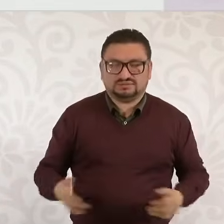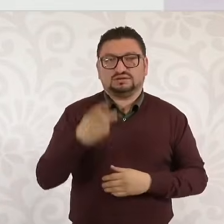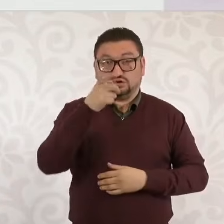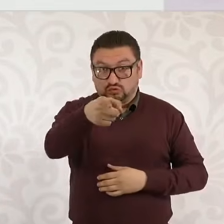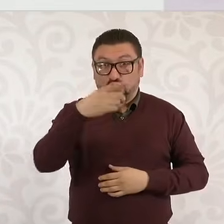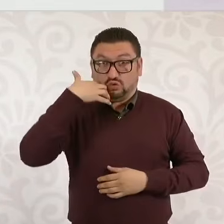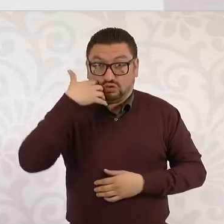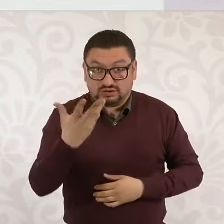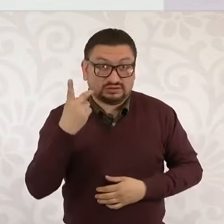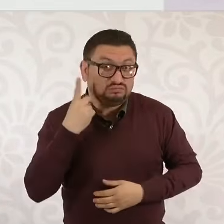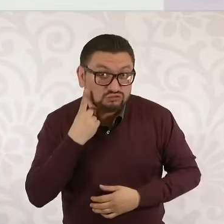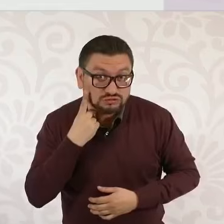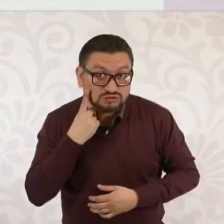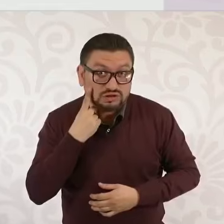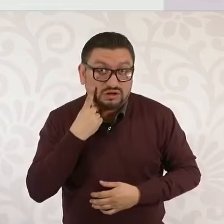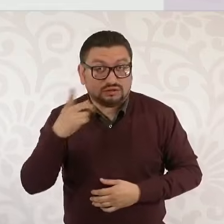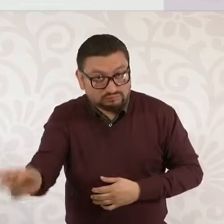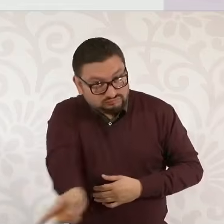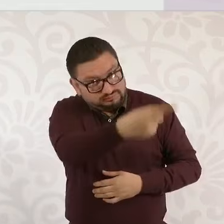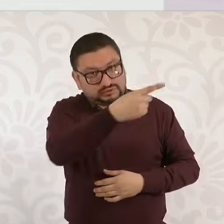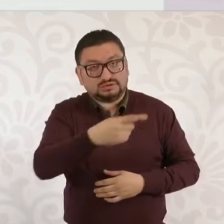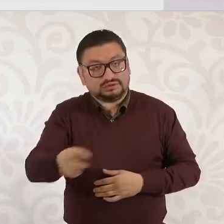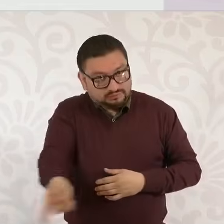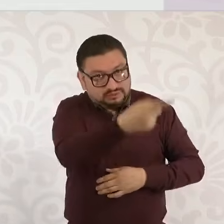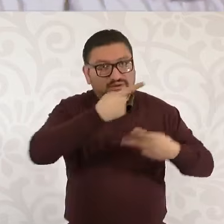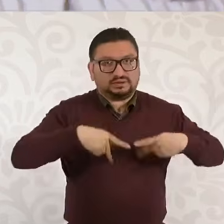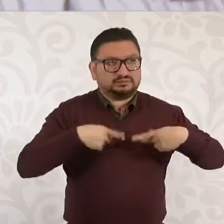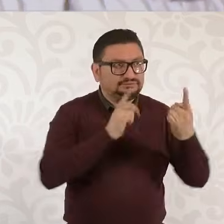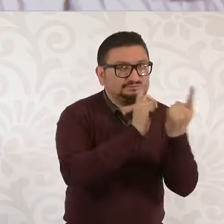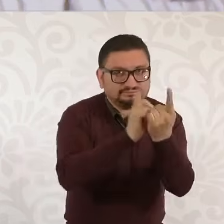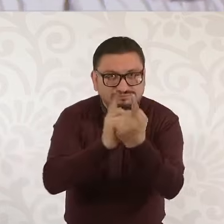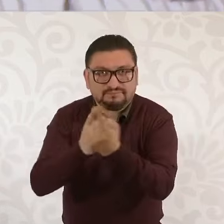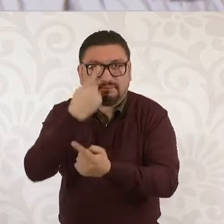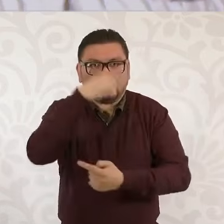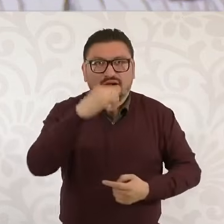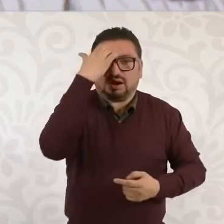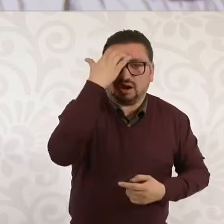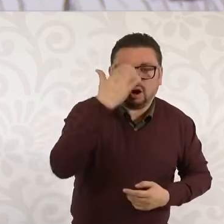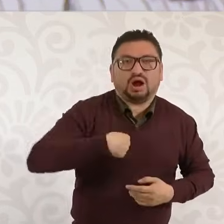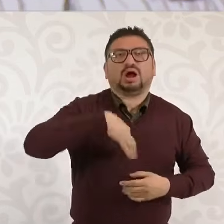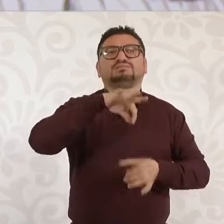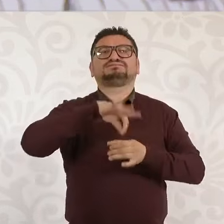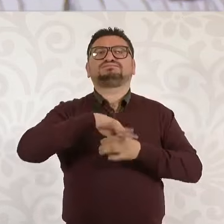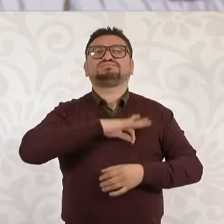ser diputado? Ve a buscar tu voto. Eso es. Y eso lo dije,